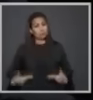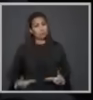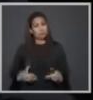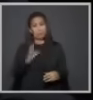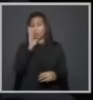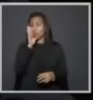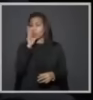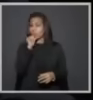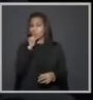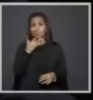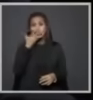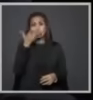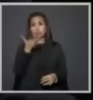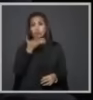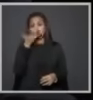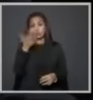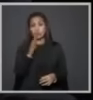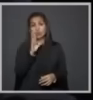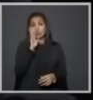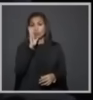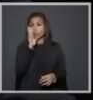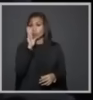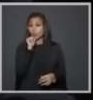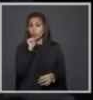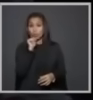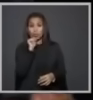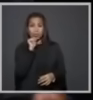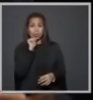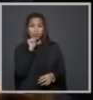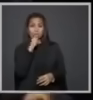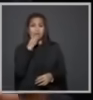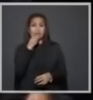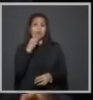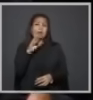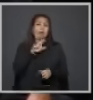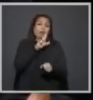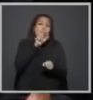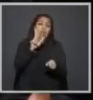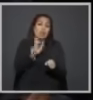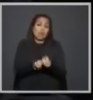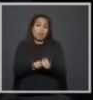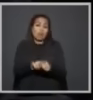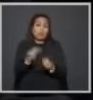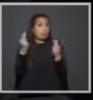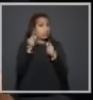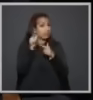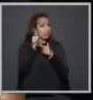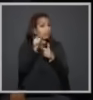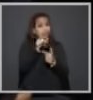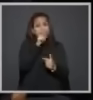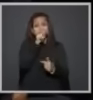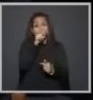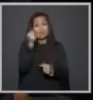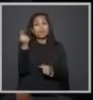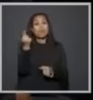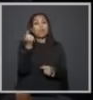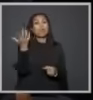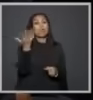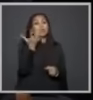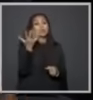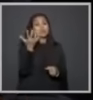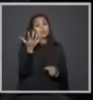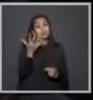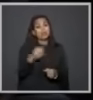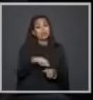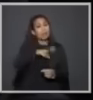esto. No podemos perder nuestra capacidad de asombro y de preocupación. Entonces, ¿qué vamos a hacer?